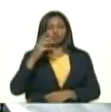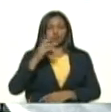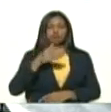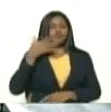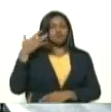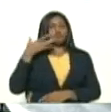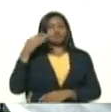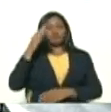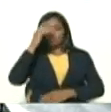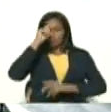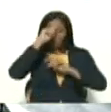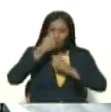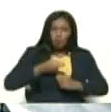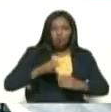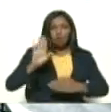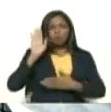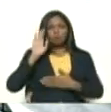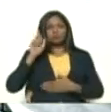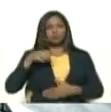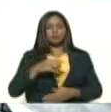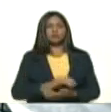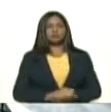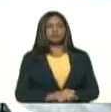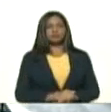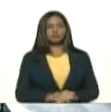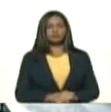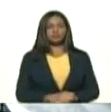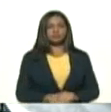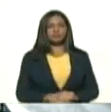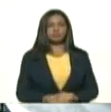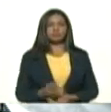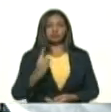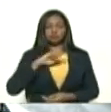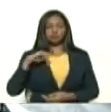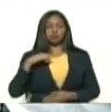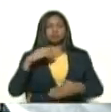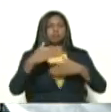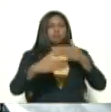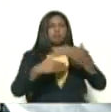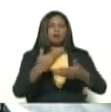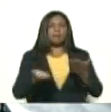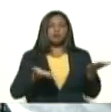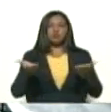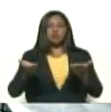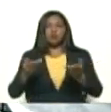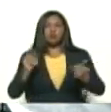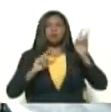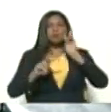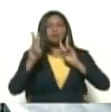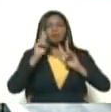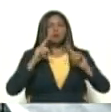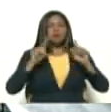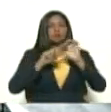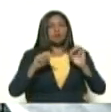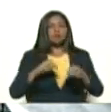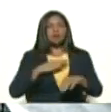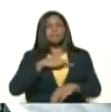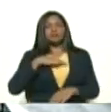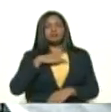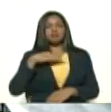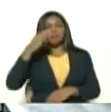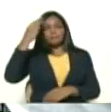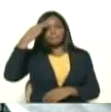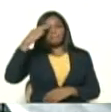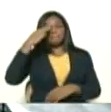nuestro reconocimiento y su compromiso. Y hemos venido afinando esos protocolos sanitarios con la misión médico